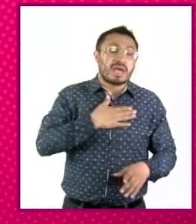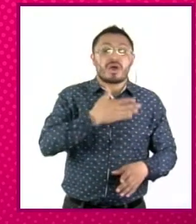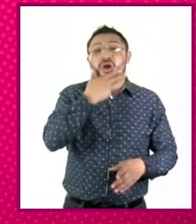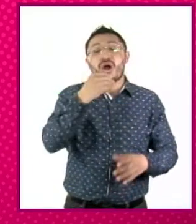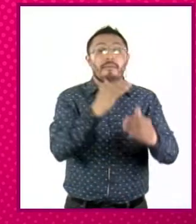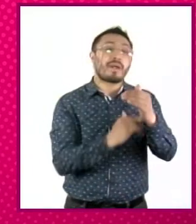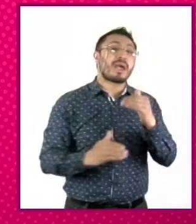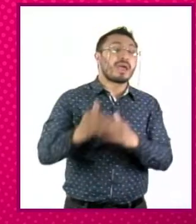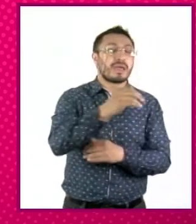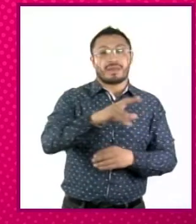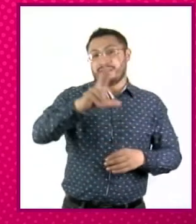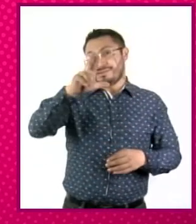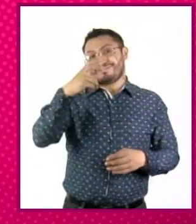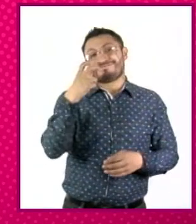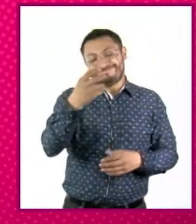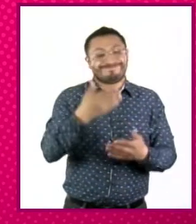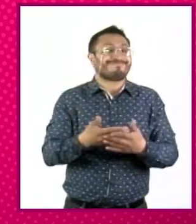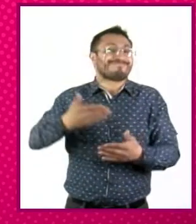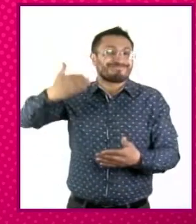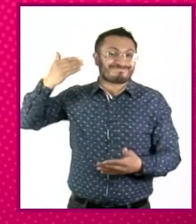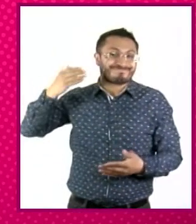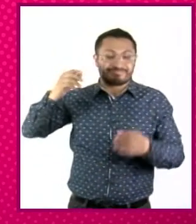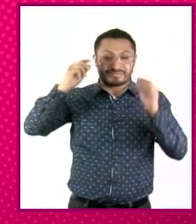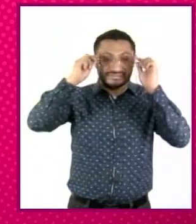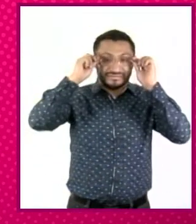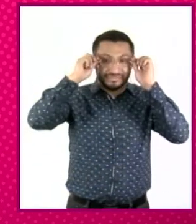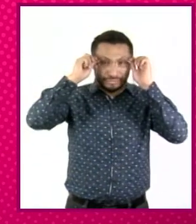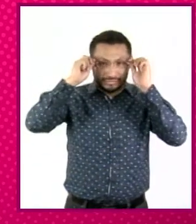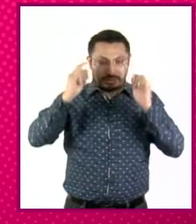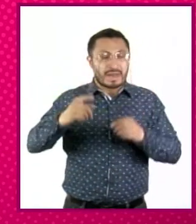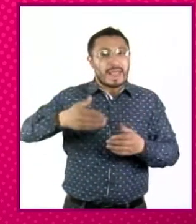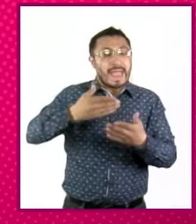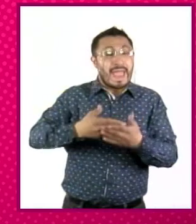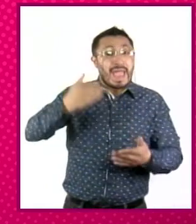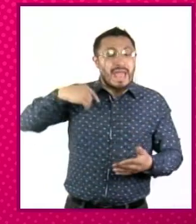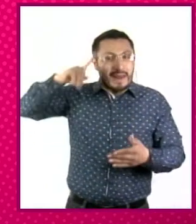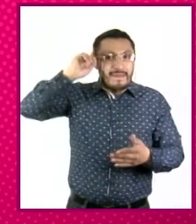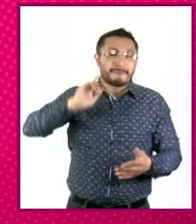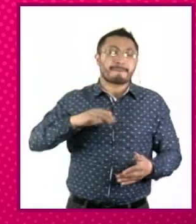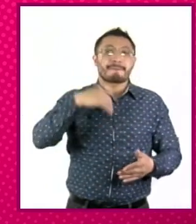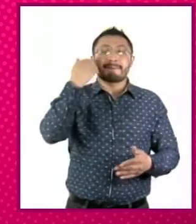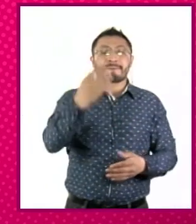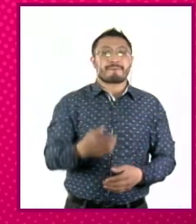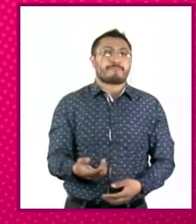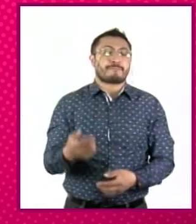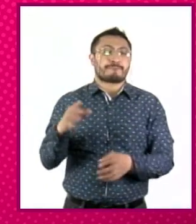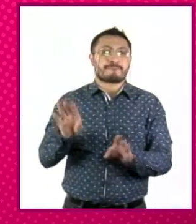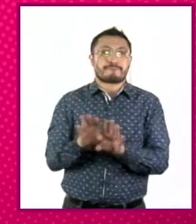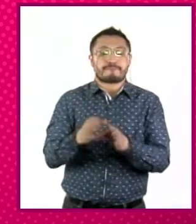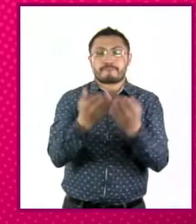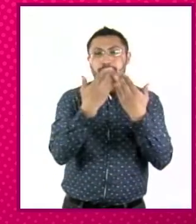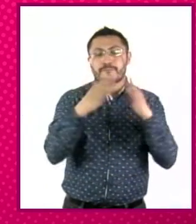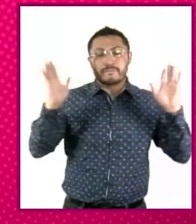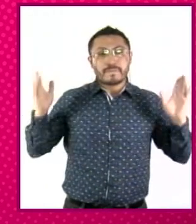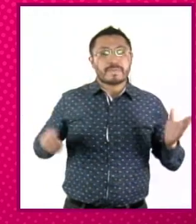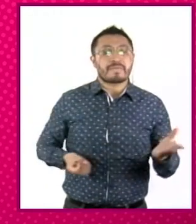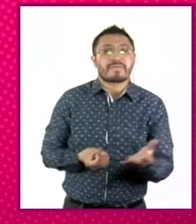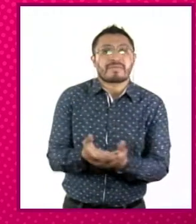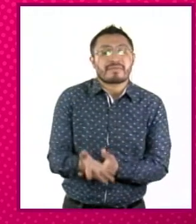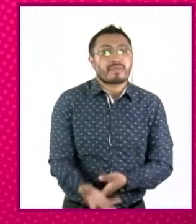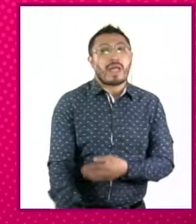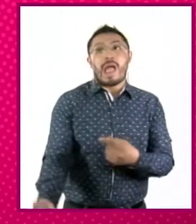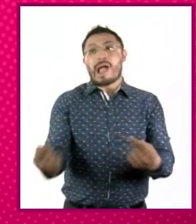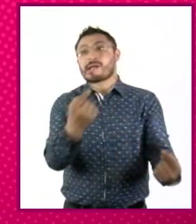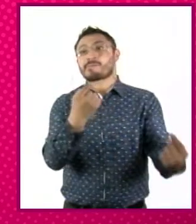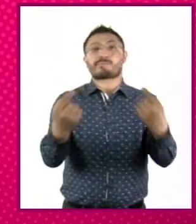constante y de estar en protesta. Las mujeres que se atrevían a salir a la vida pública eran muy señaladas, no eran